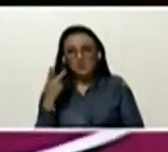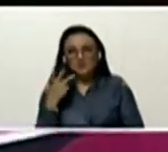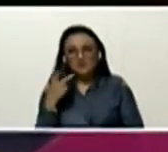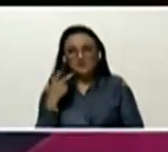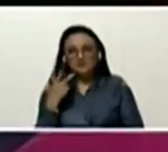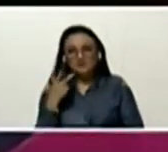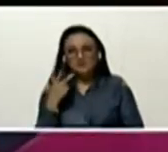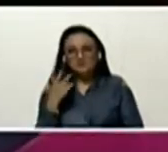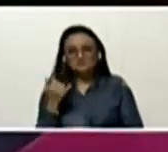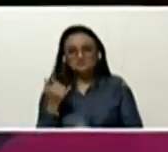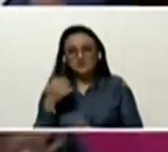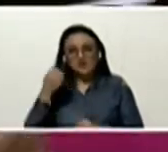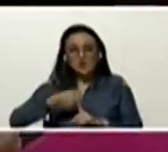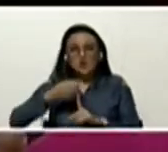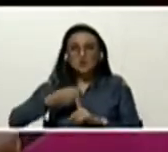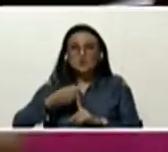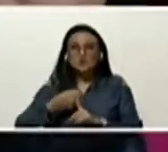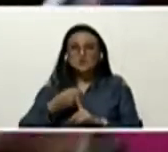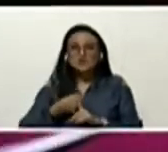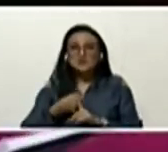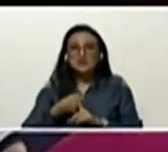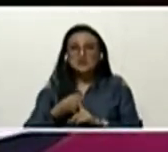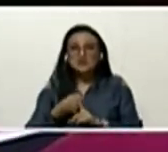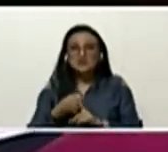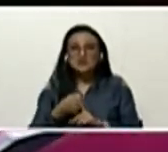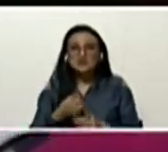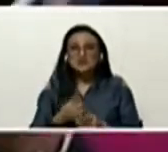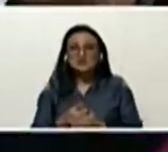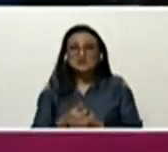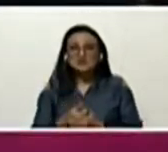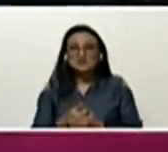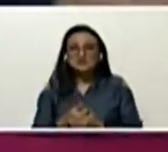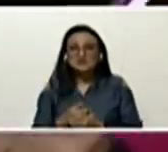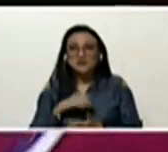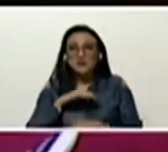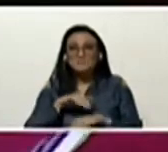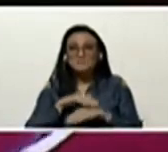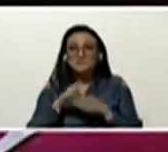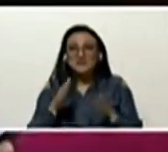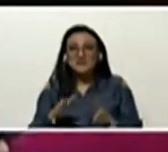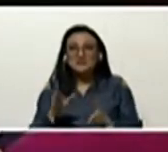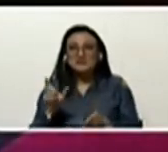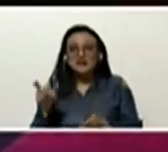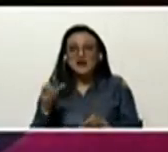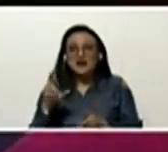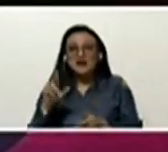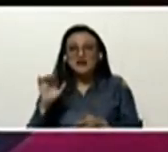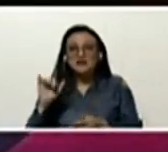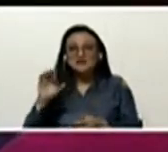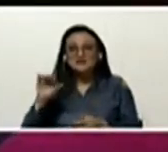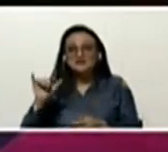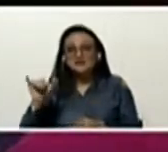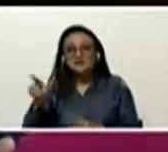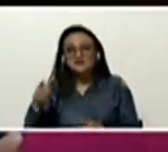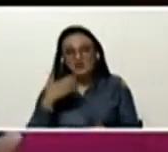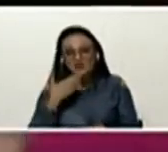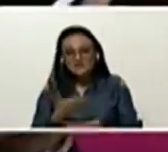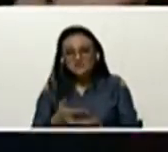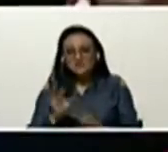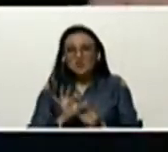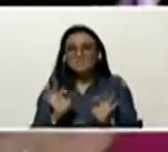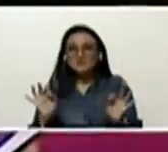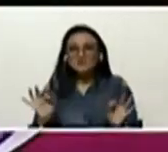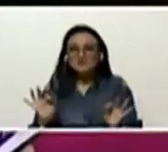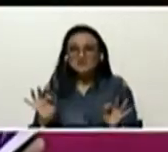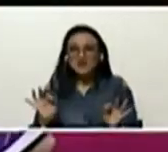en el fragor de la lucha construido también síntesis. A la ministra Gracie Barrios, que está acá presente, un agradecimiento